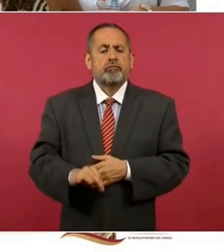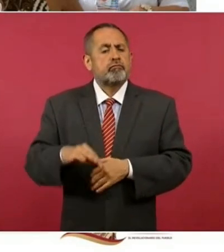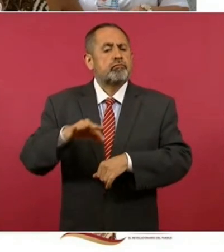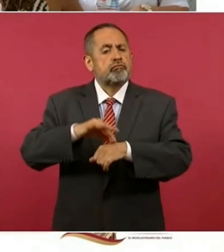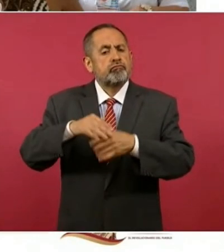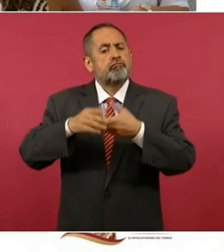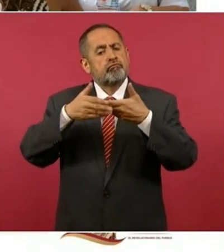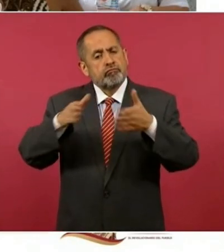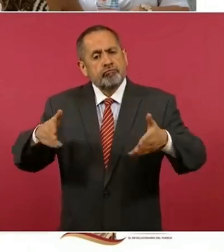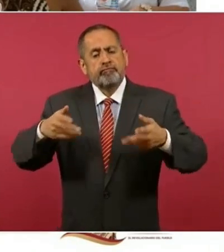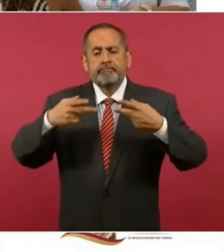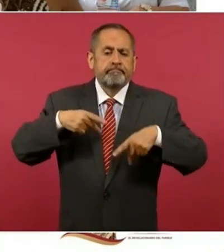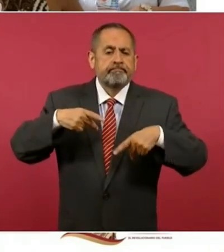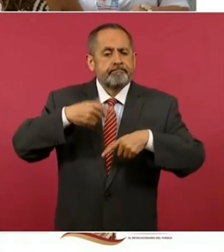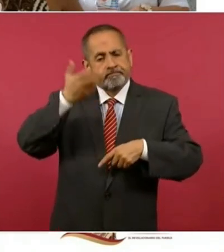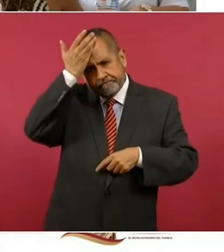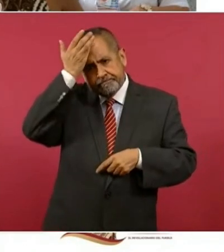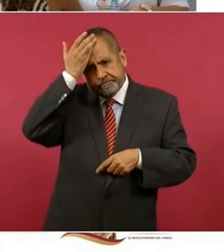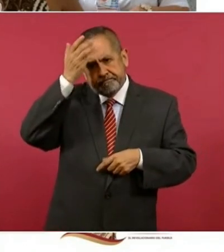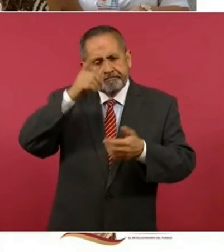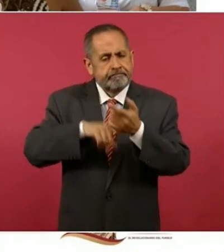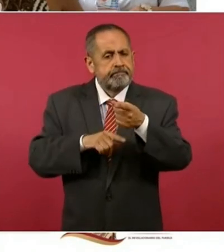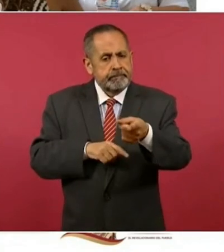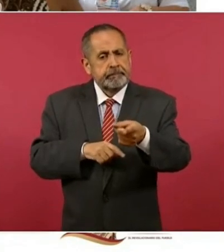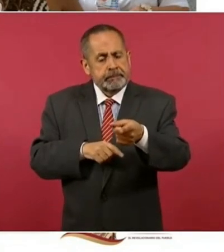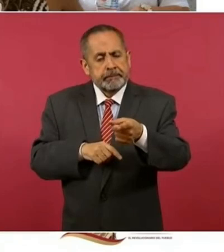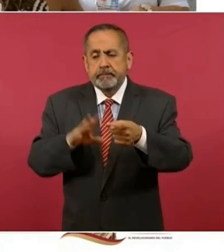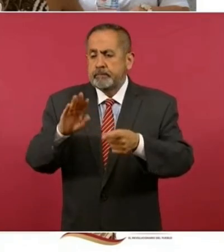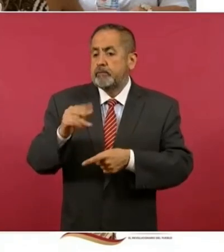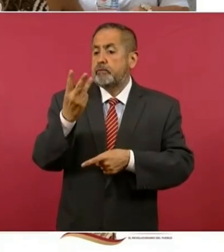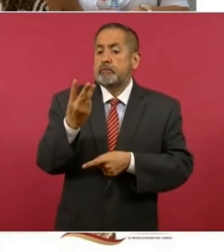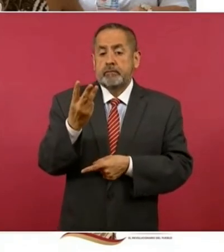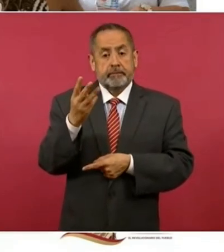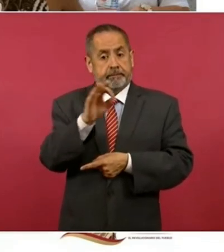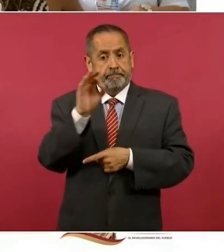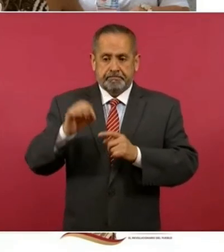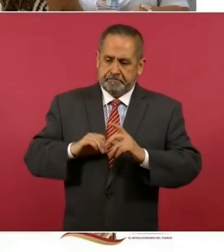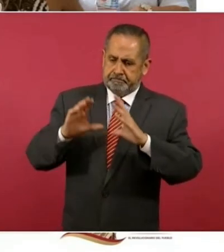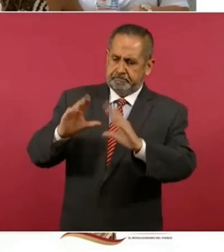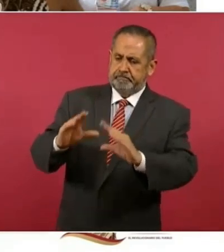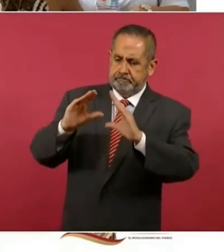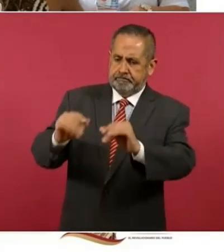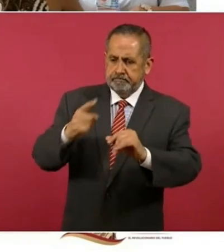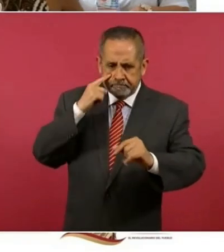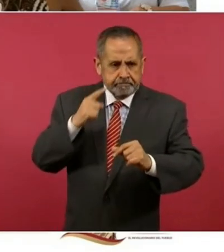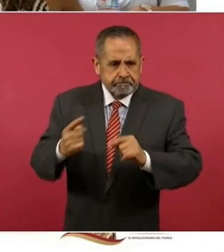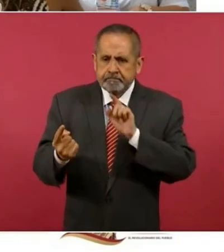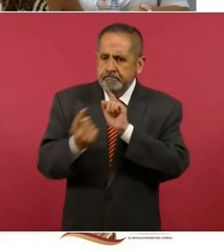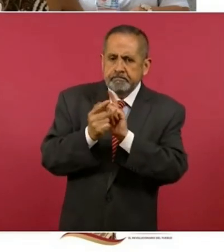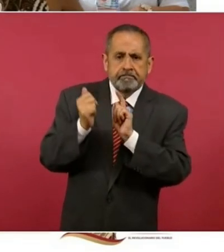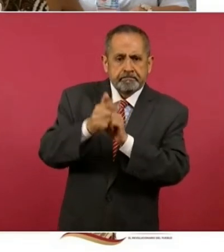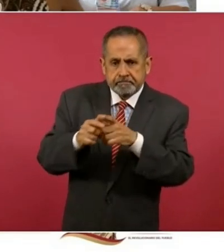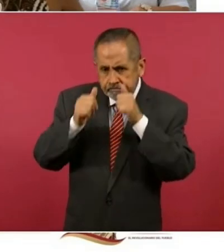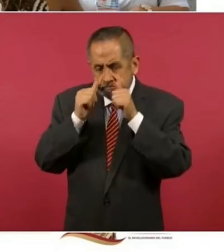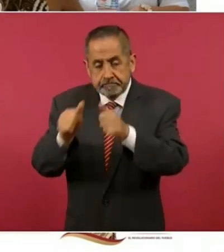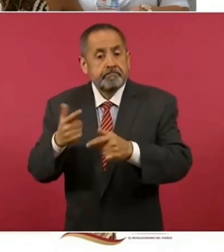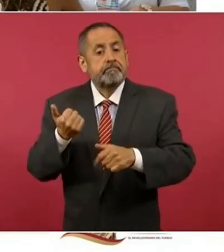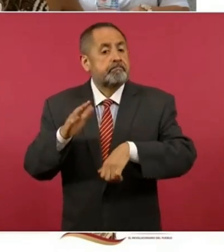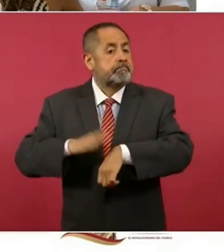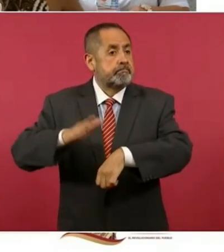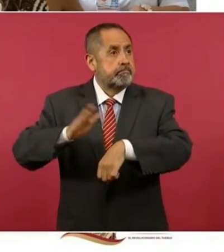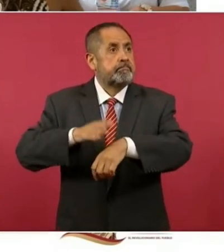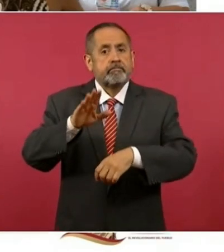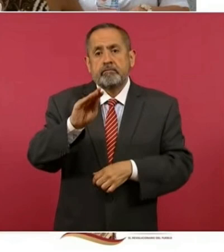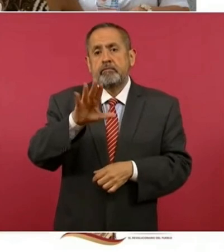generales y personal de enfermería y 93% es la capacitación en primer nivel de atención, además de